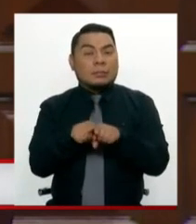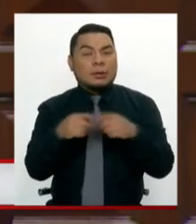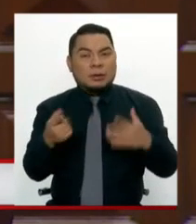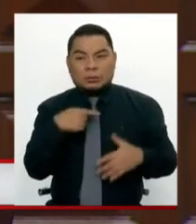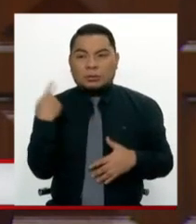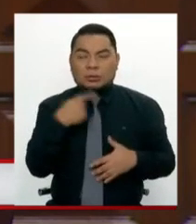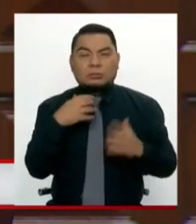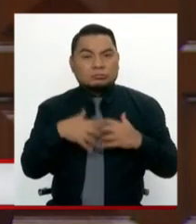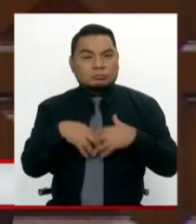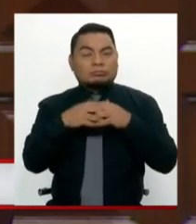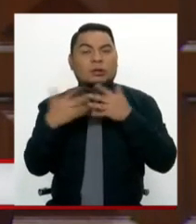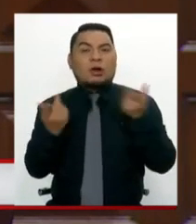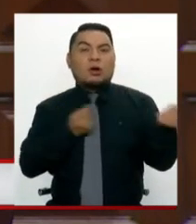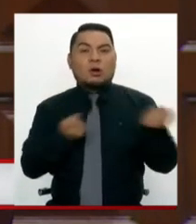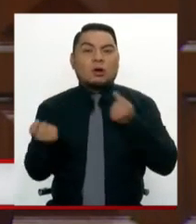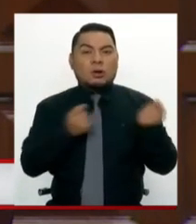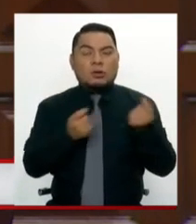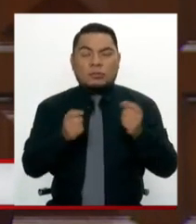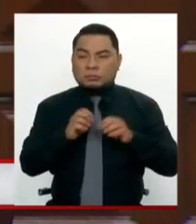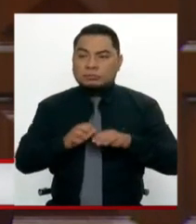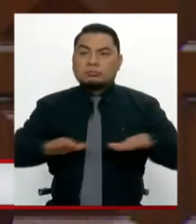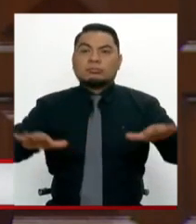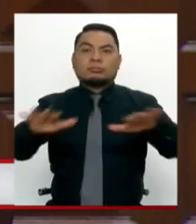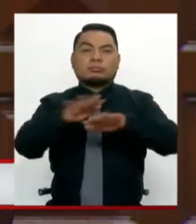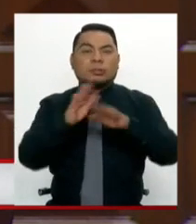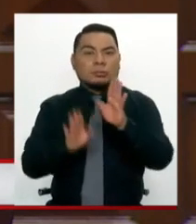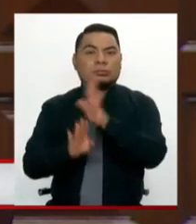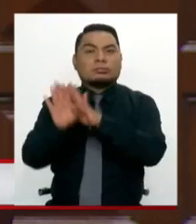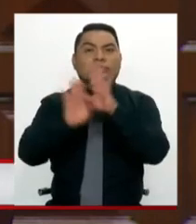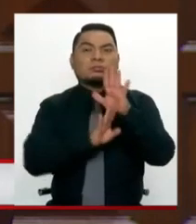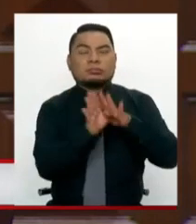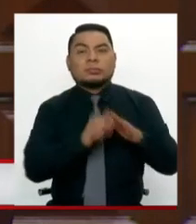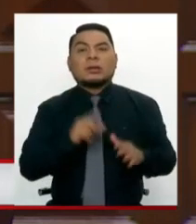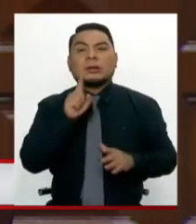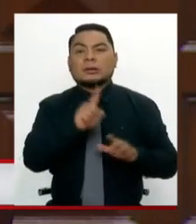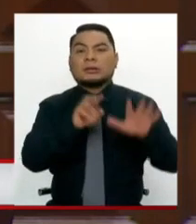venimos consolidando la gobernanza territorial en el desarrollo de